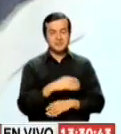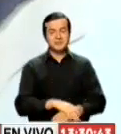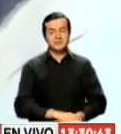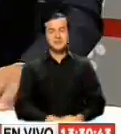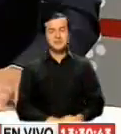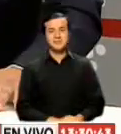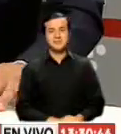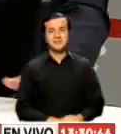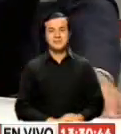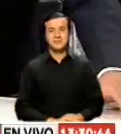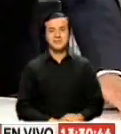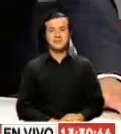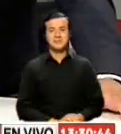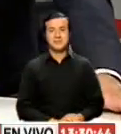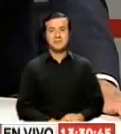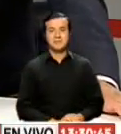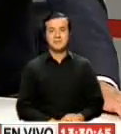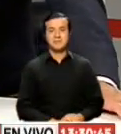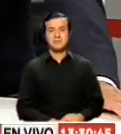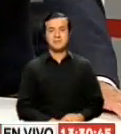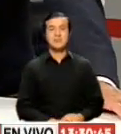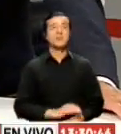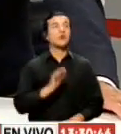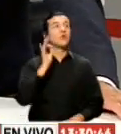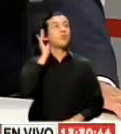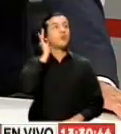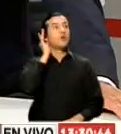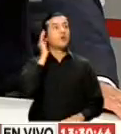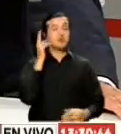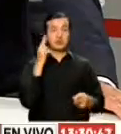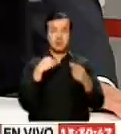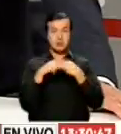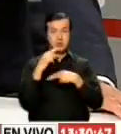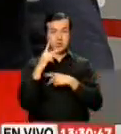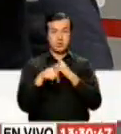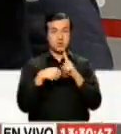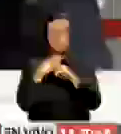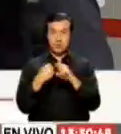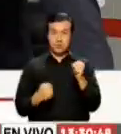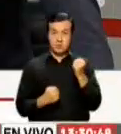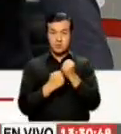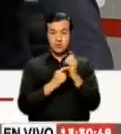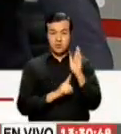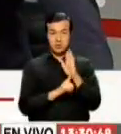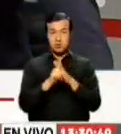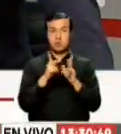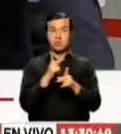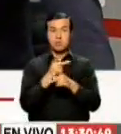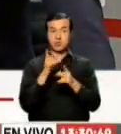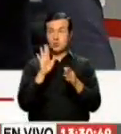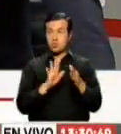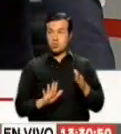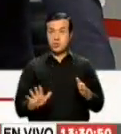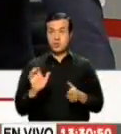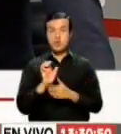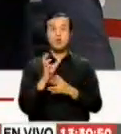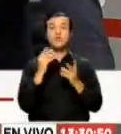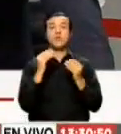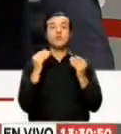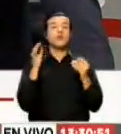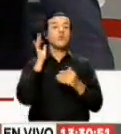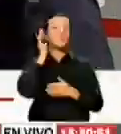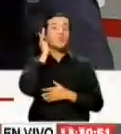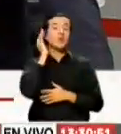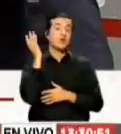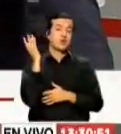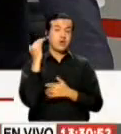Telediario. Y cada día las mujeres emprendedoras se suman como aporte al desarrollo productivo del país. La mayoría son amas de